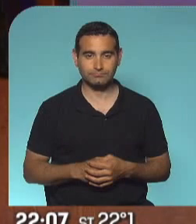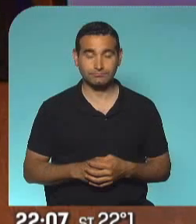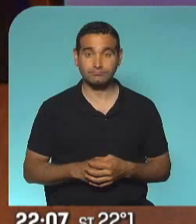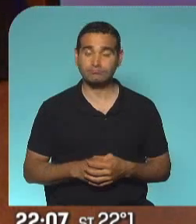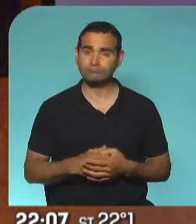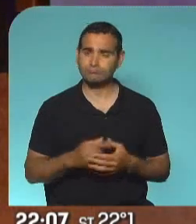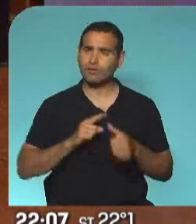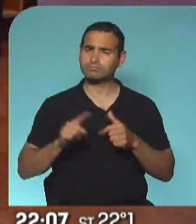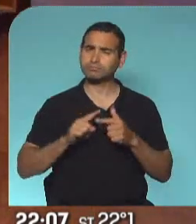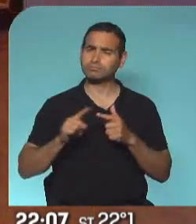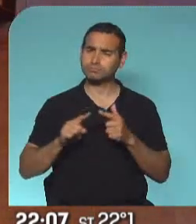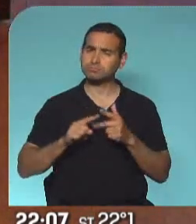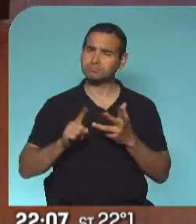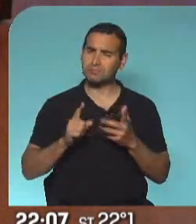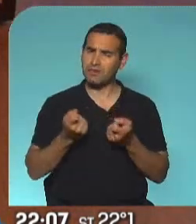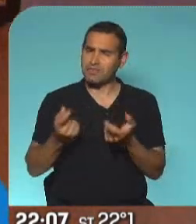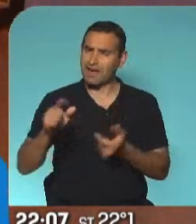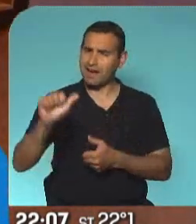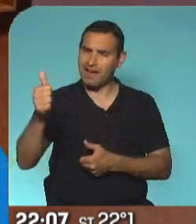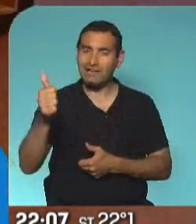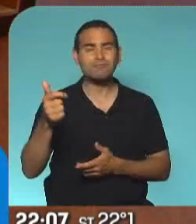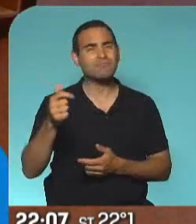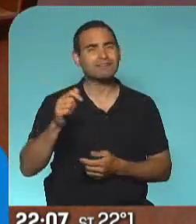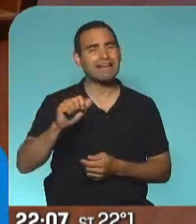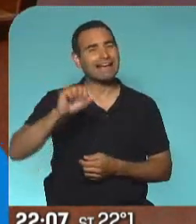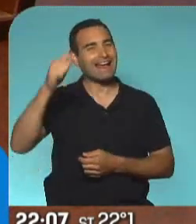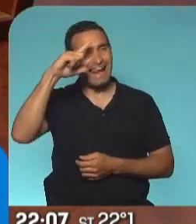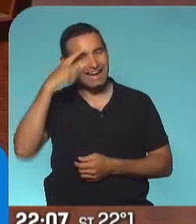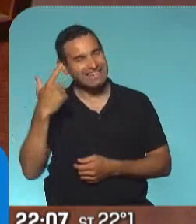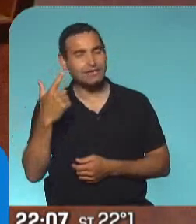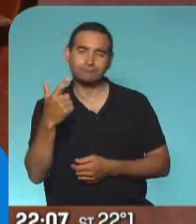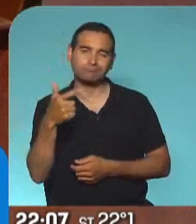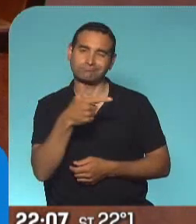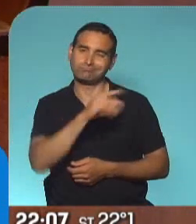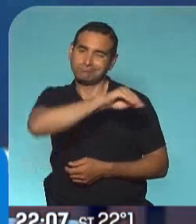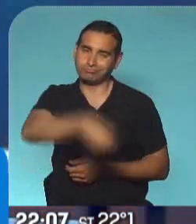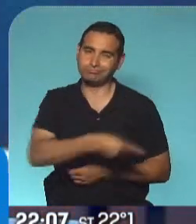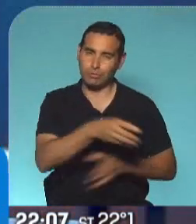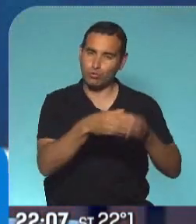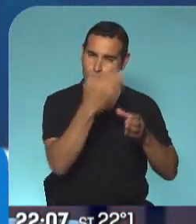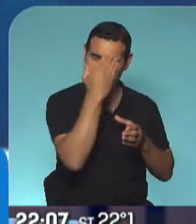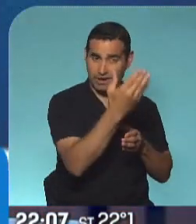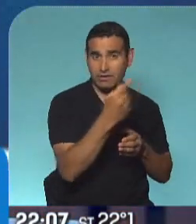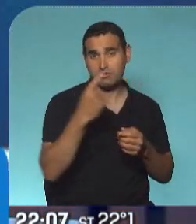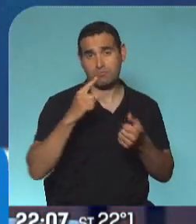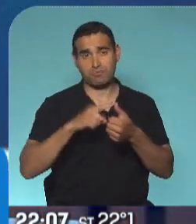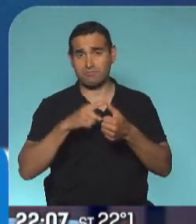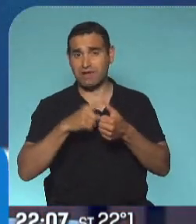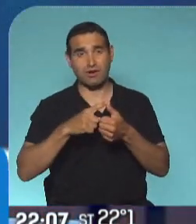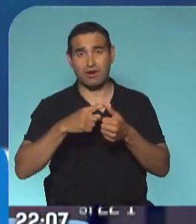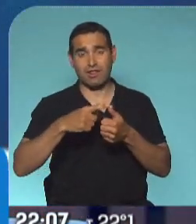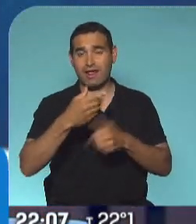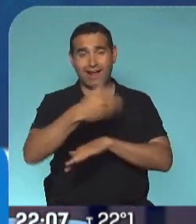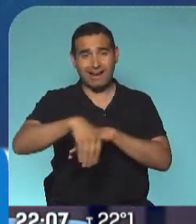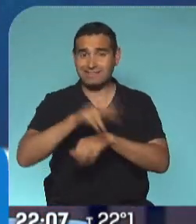Algunos factores que podrían haber contribuido, más que a la victoria de la calle Pou, a la derrota del Frente Amplio. Uno, la inseguridad pública, el otro,